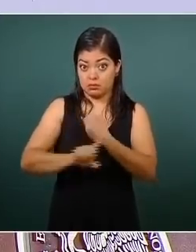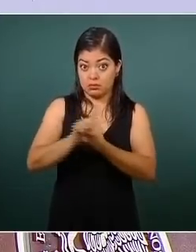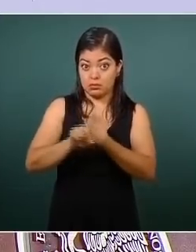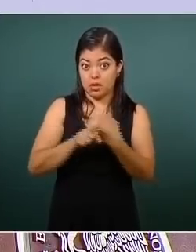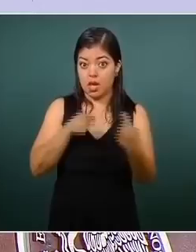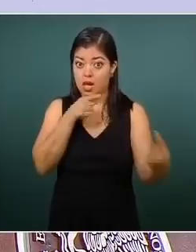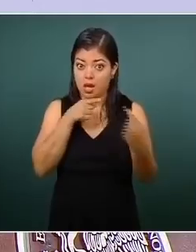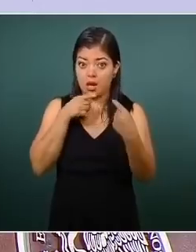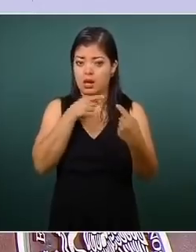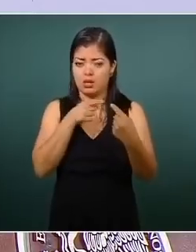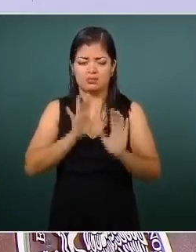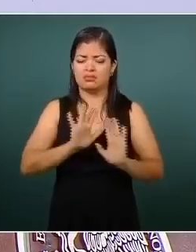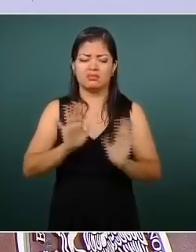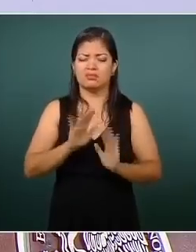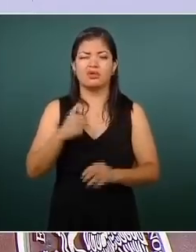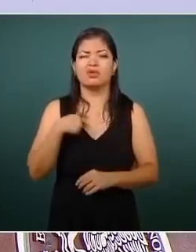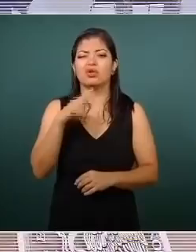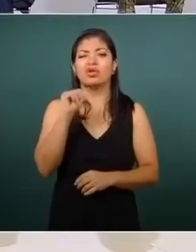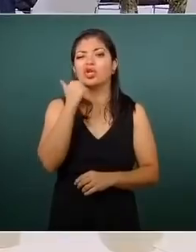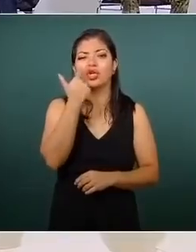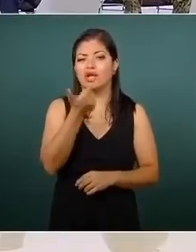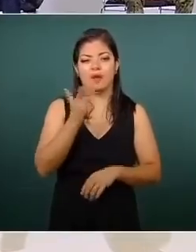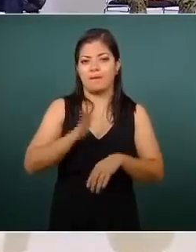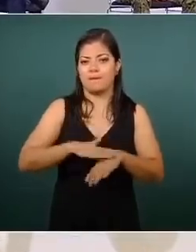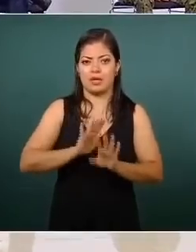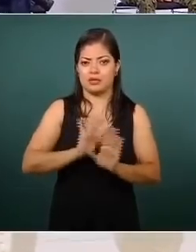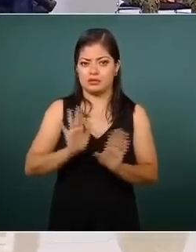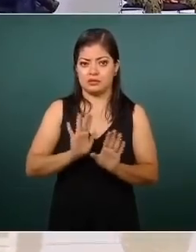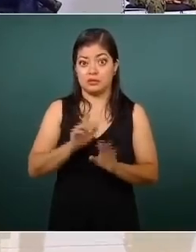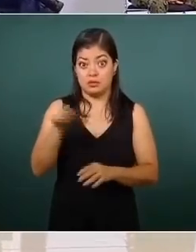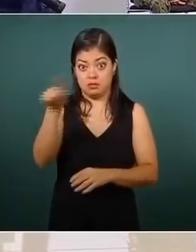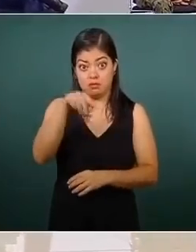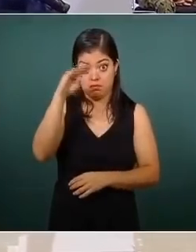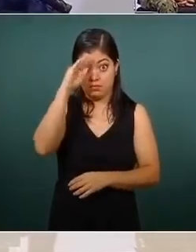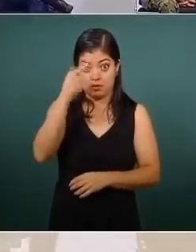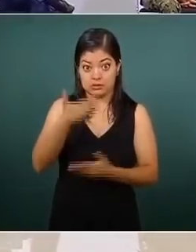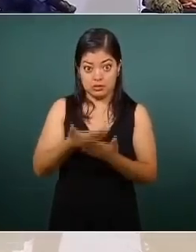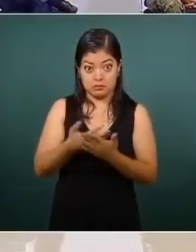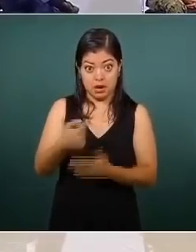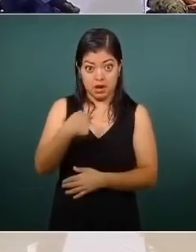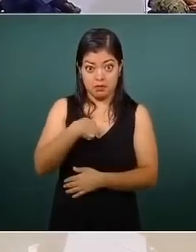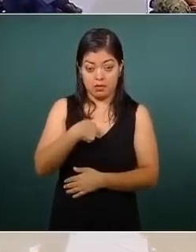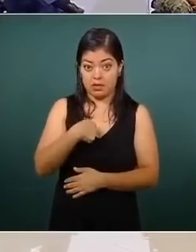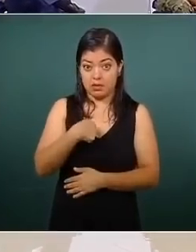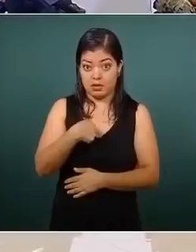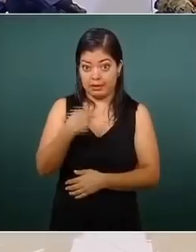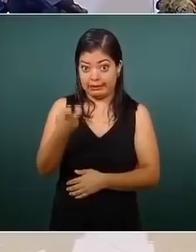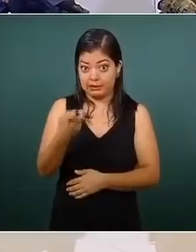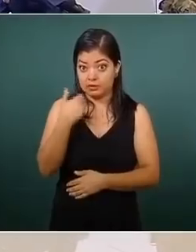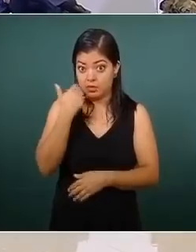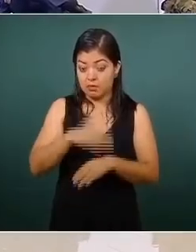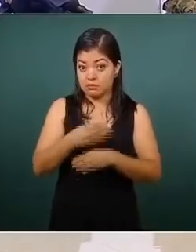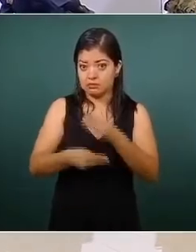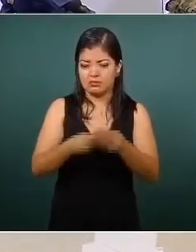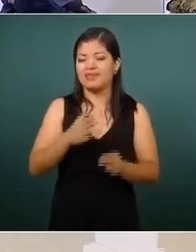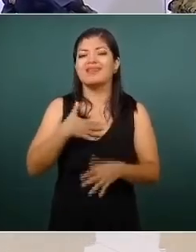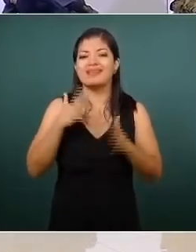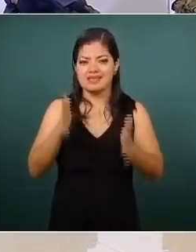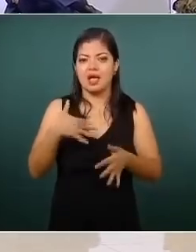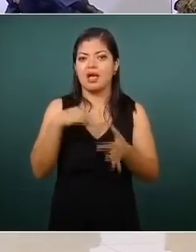debate mediático. Yo no voy a estar en esa dinámica. Si eso lo esperaban de mí, pues lo siento, ya lo expliqué al inicio de mi